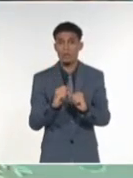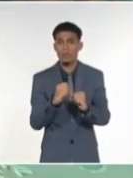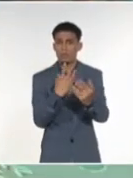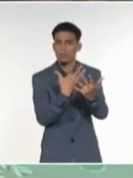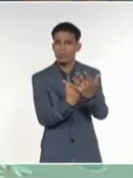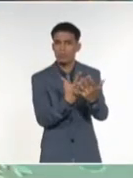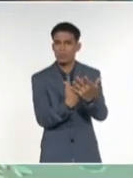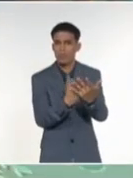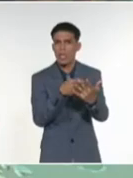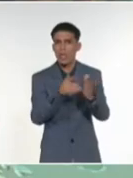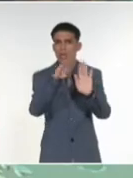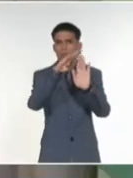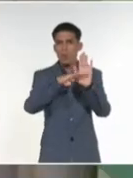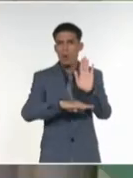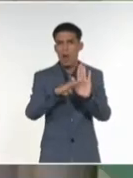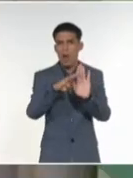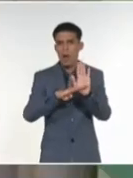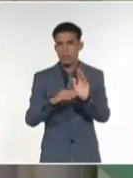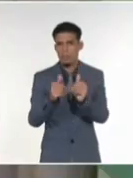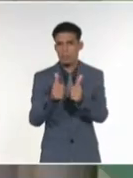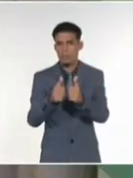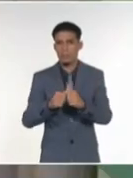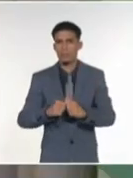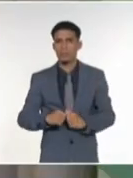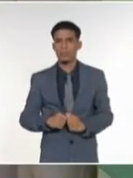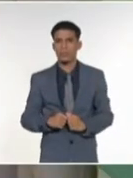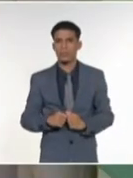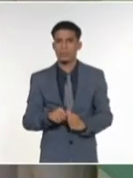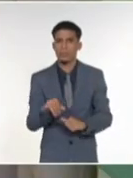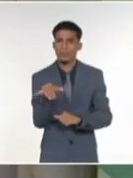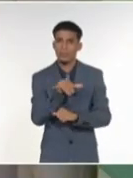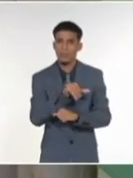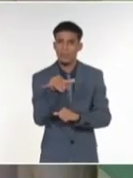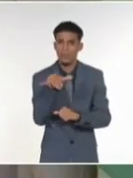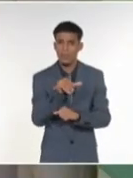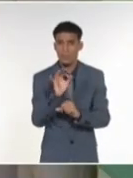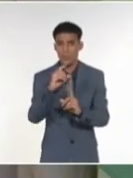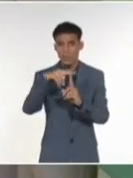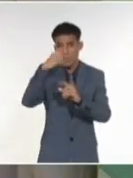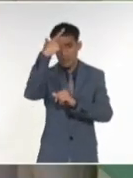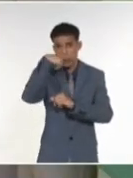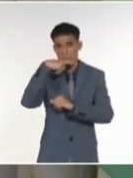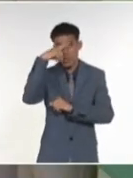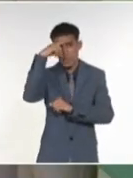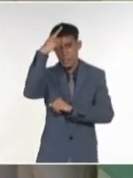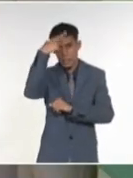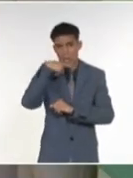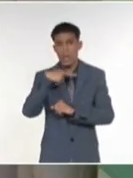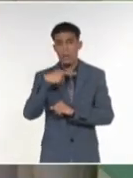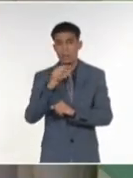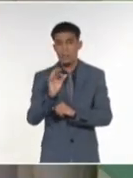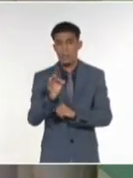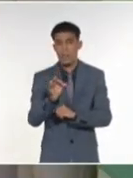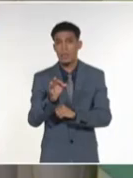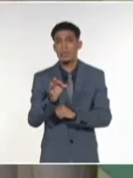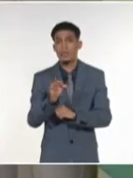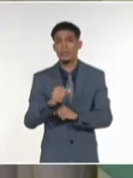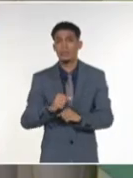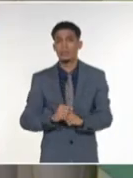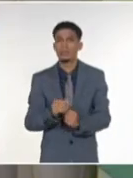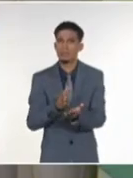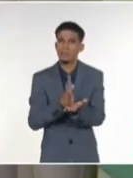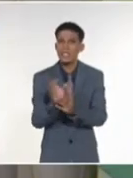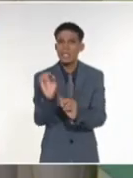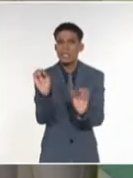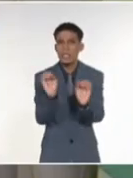favorables en el programa, así también como en la tasa de mortalidad materna, que la mantenemos en cero